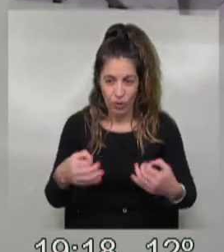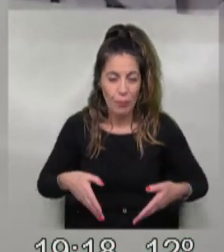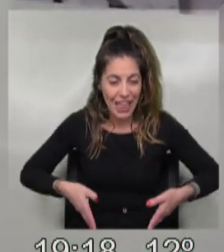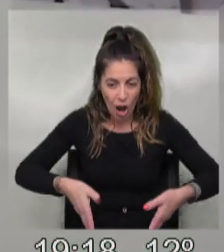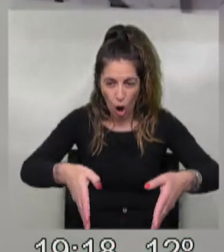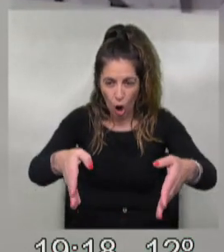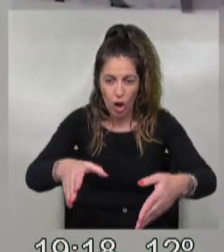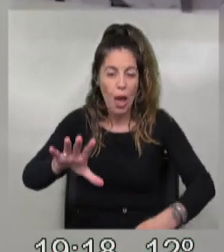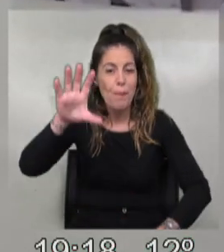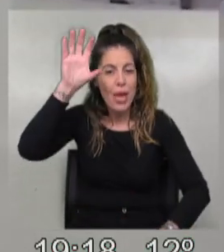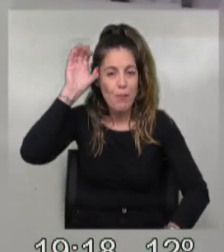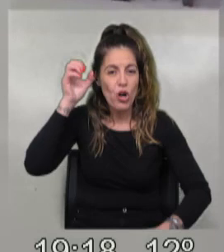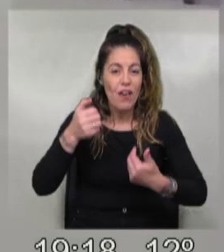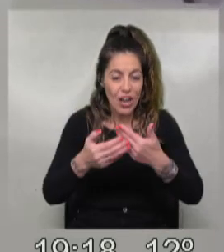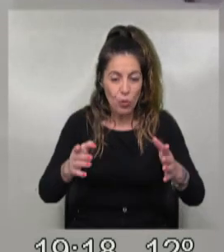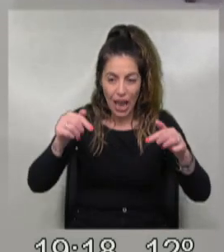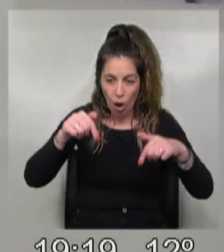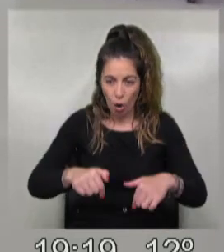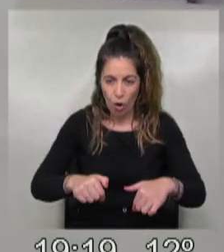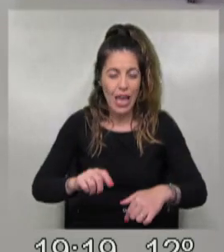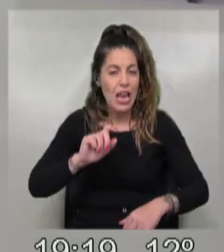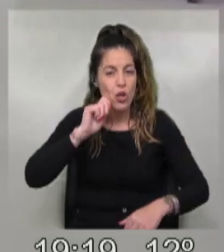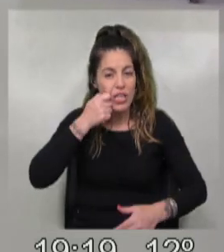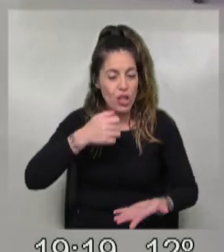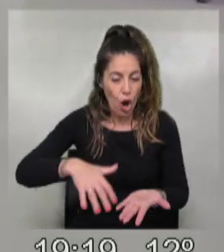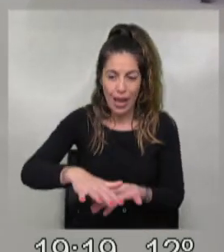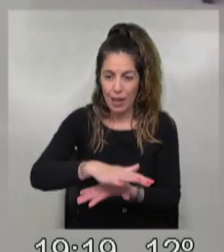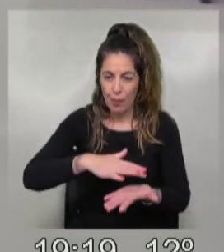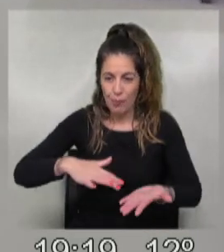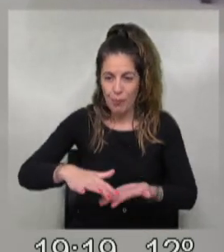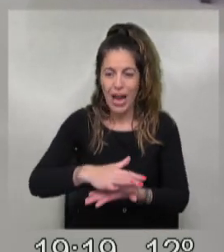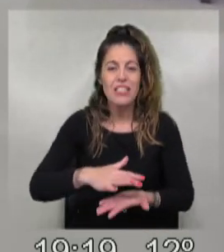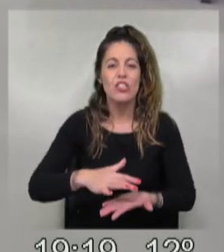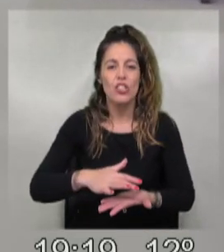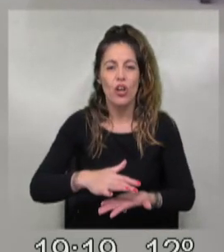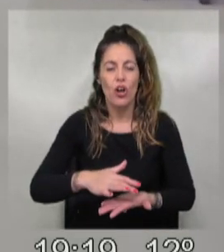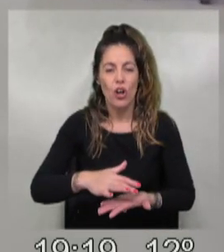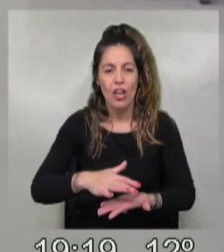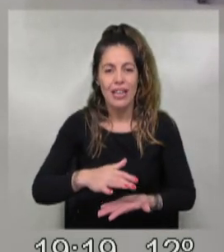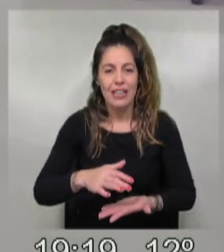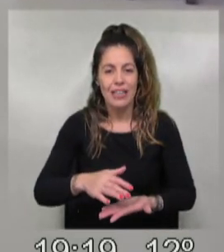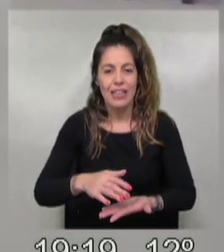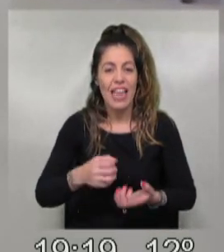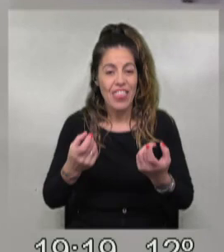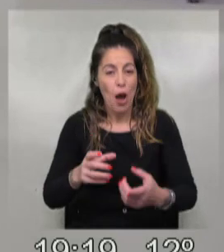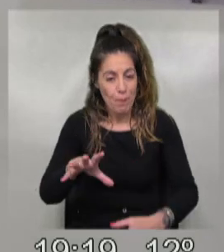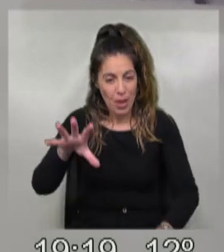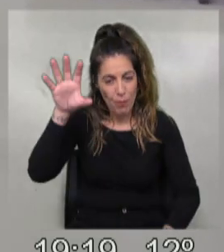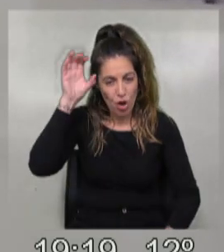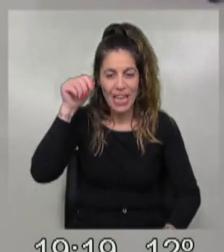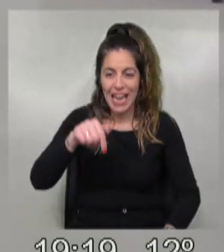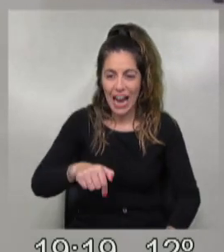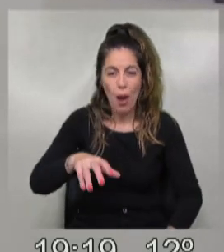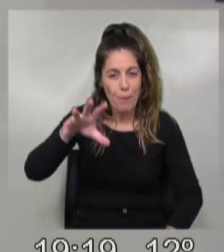hall de la memoria que se va a inaugurar hoy este precioso espacio que trae consigo la memoria y también hay aquí